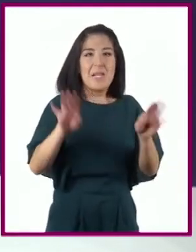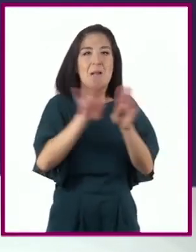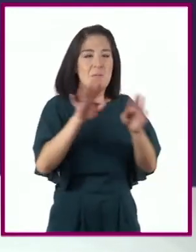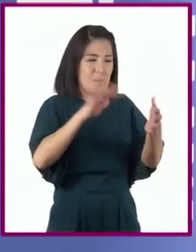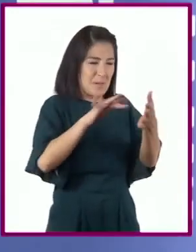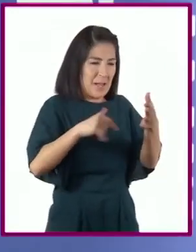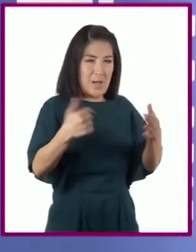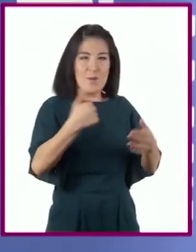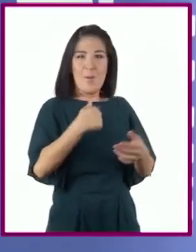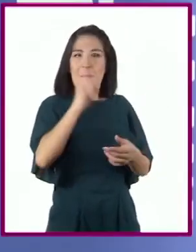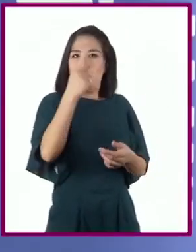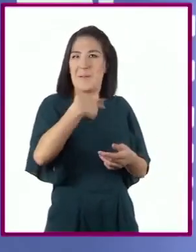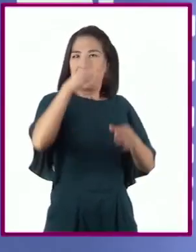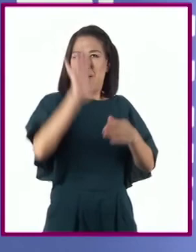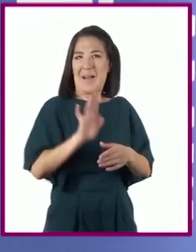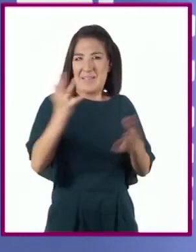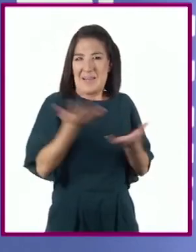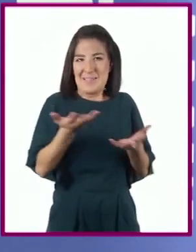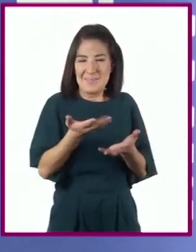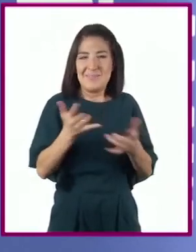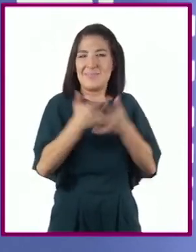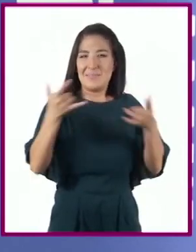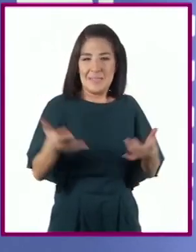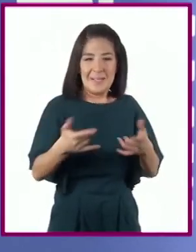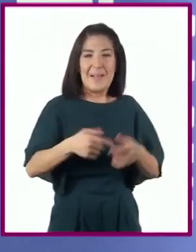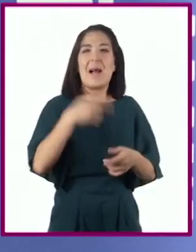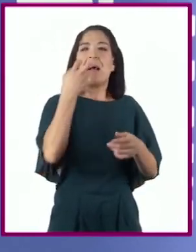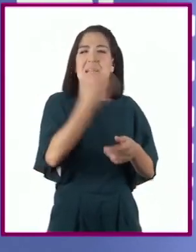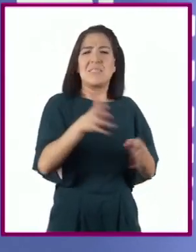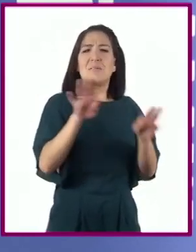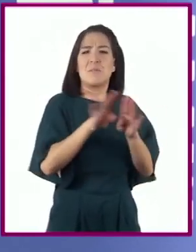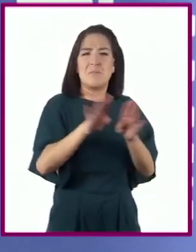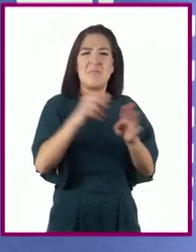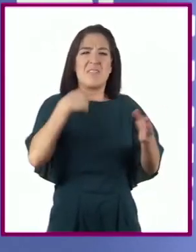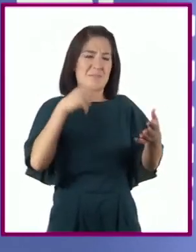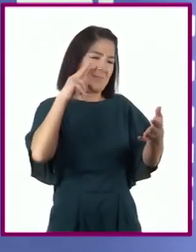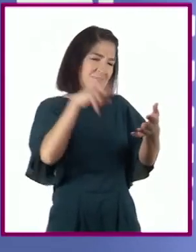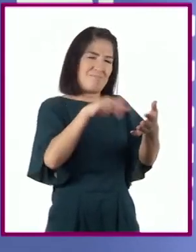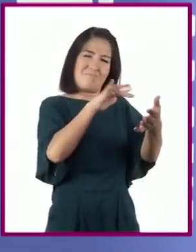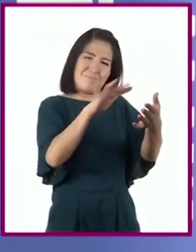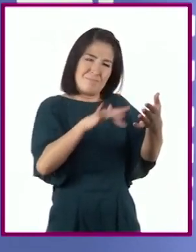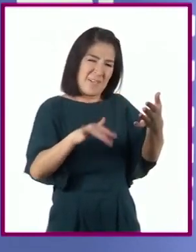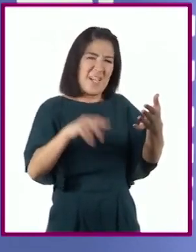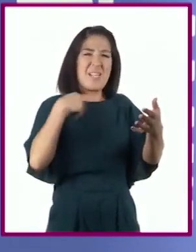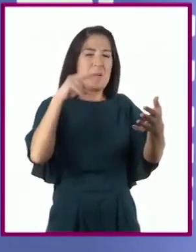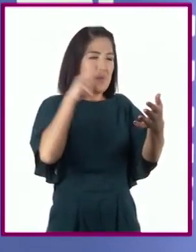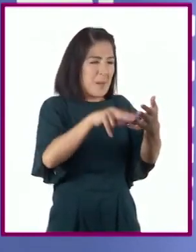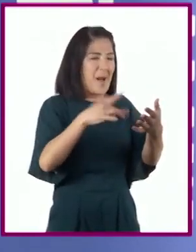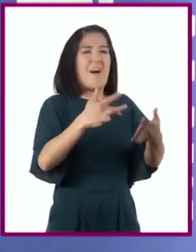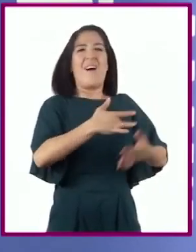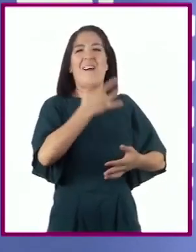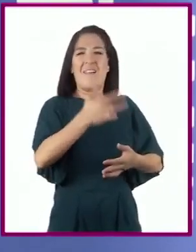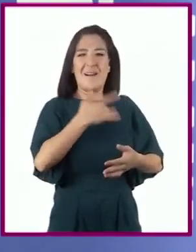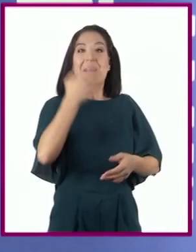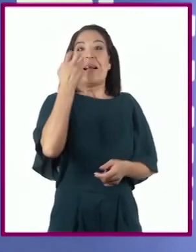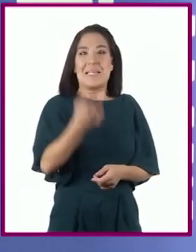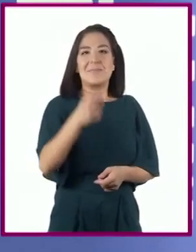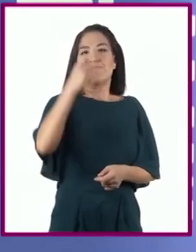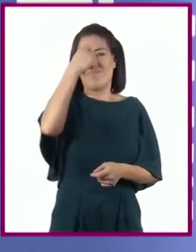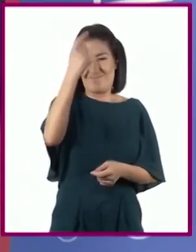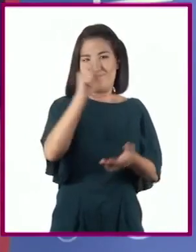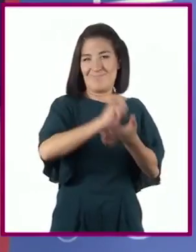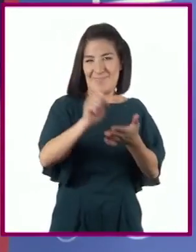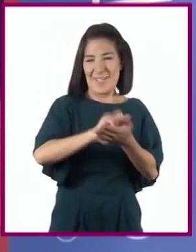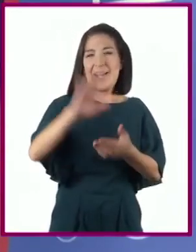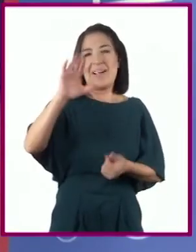realizando la acción. Eso le causa al lector una sensación que lo involucra. Sin duda, es lo que Fuentes quería que provocara.